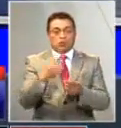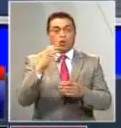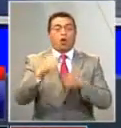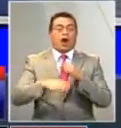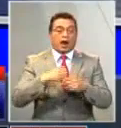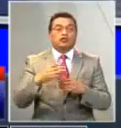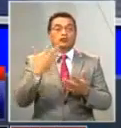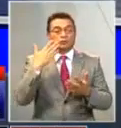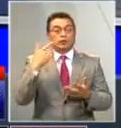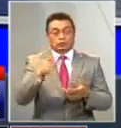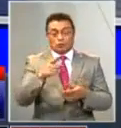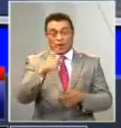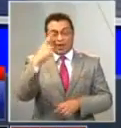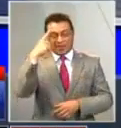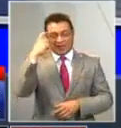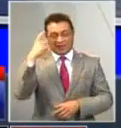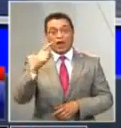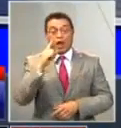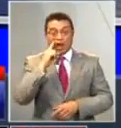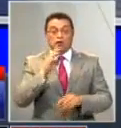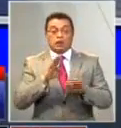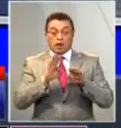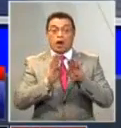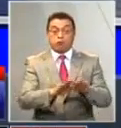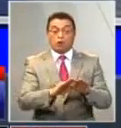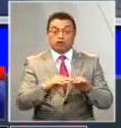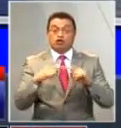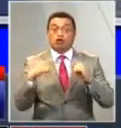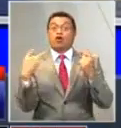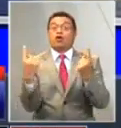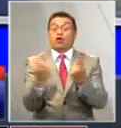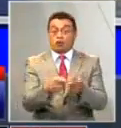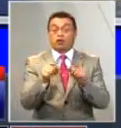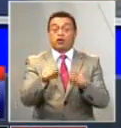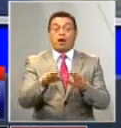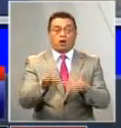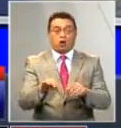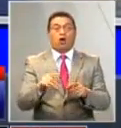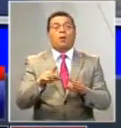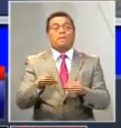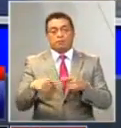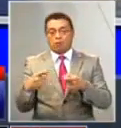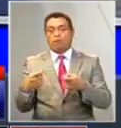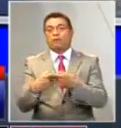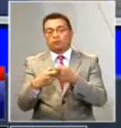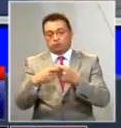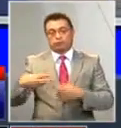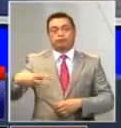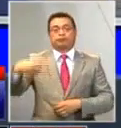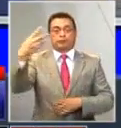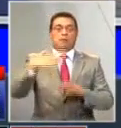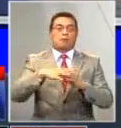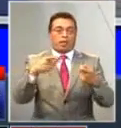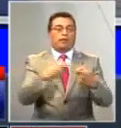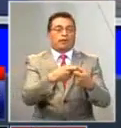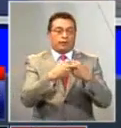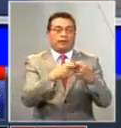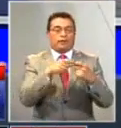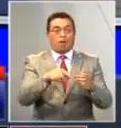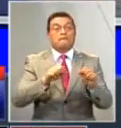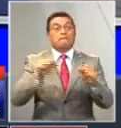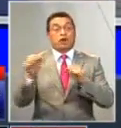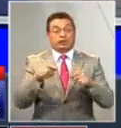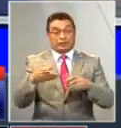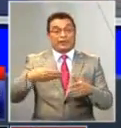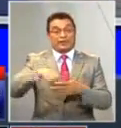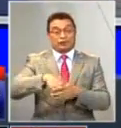¿usted cree que va a tener apoyo transversal o cree que va a ser otro foco de discusión y otro foco de conflicto en la política de